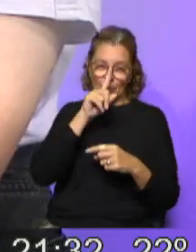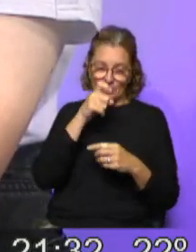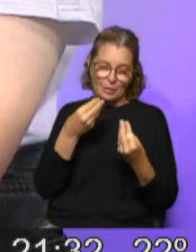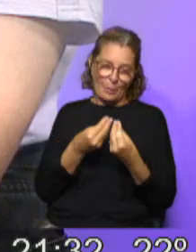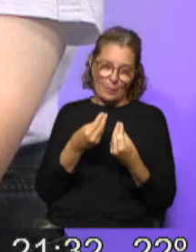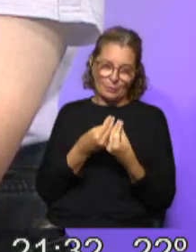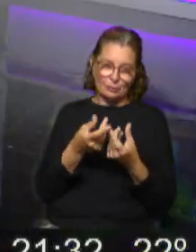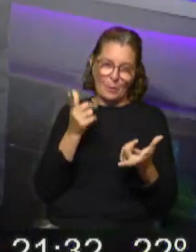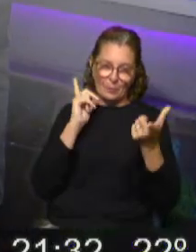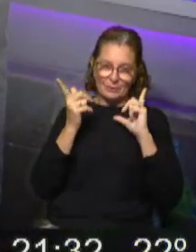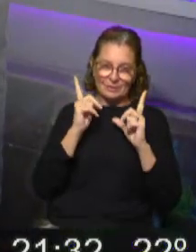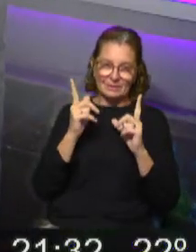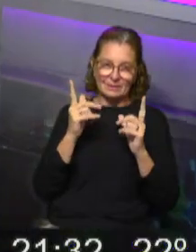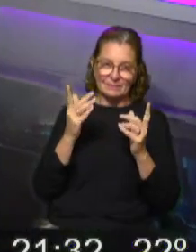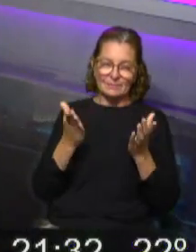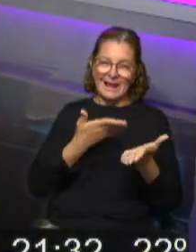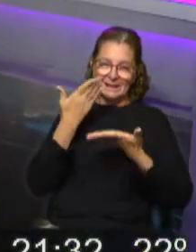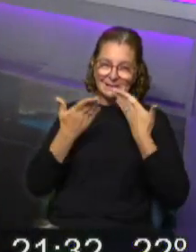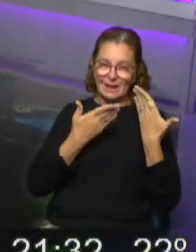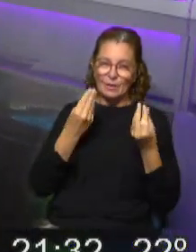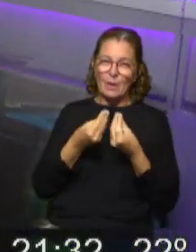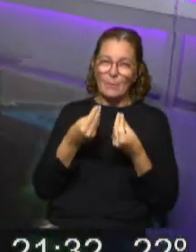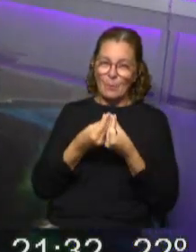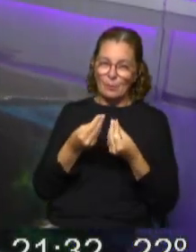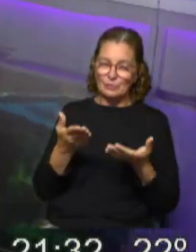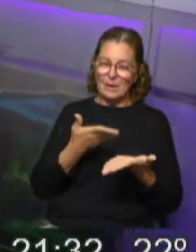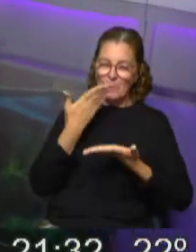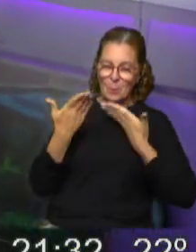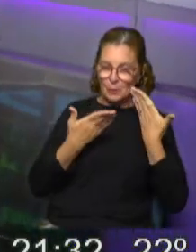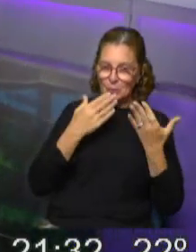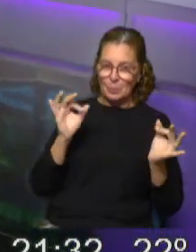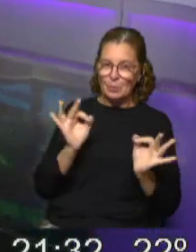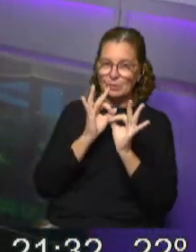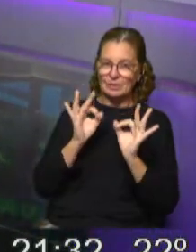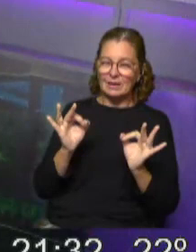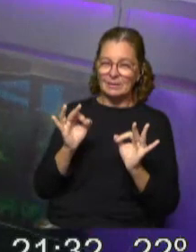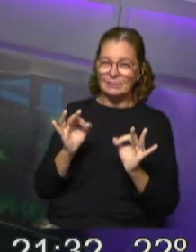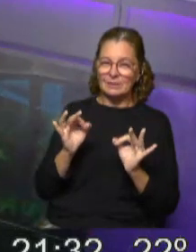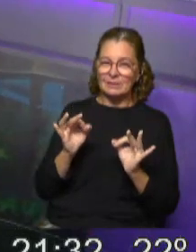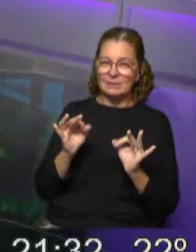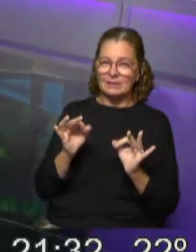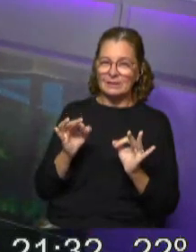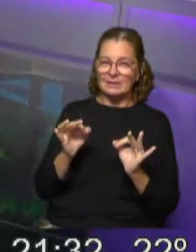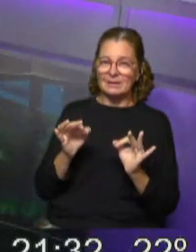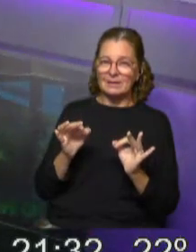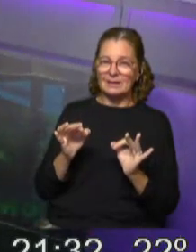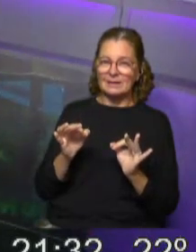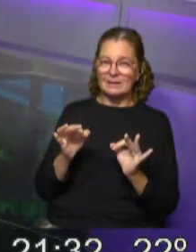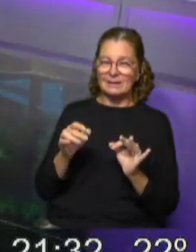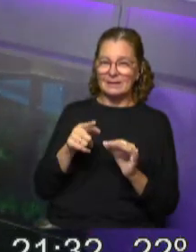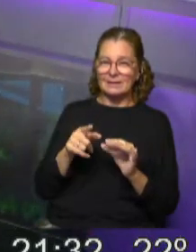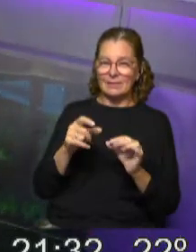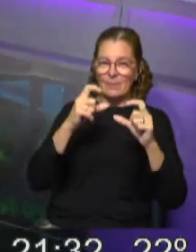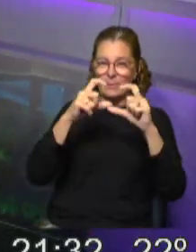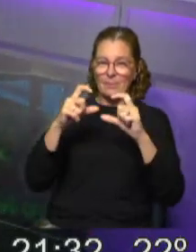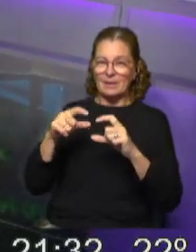y es muy divertido. Y Cantarola también, que vas a estar leyendo y hay mucha música en el medio. Se puede leer escuchando una banda sonora según los temas que acaban apareciendo,